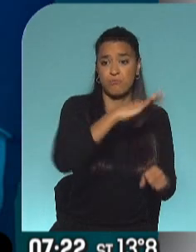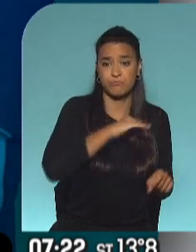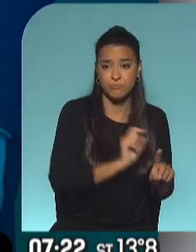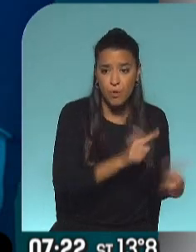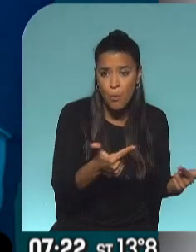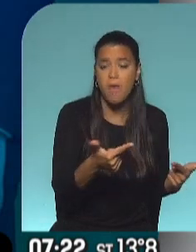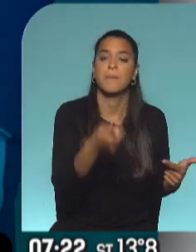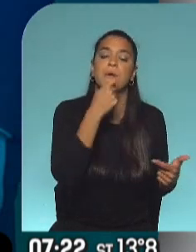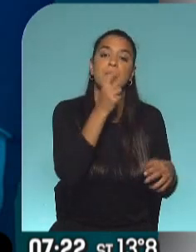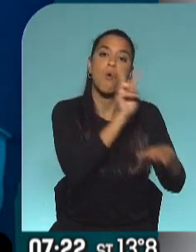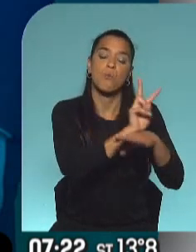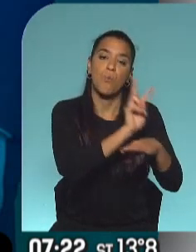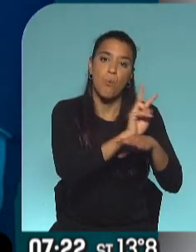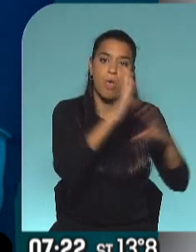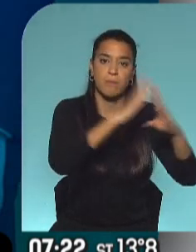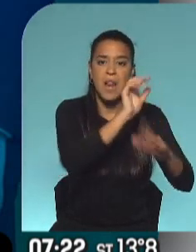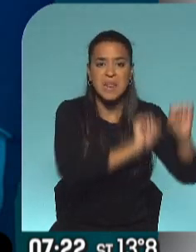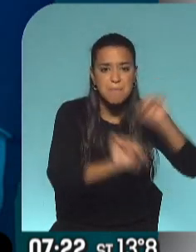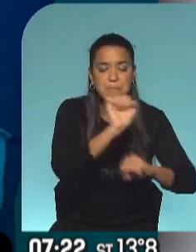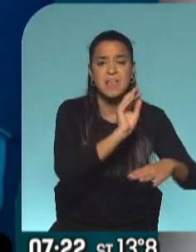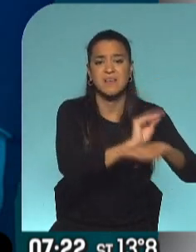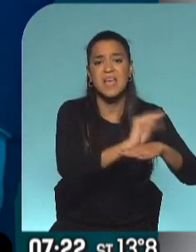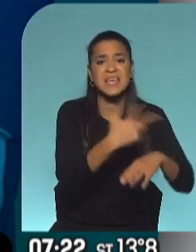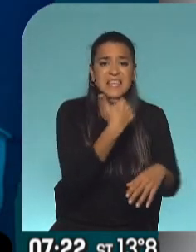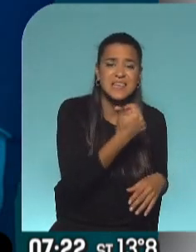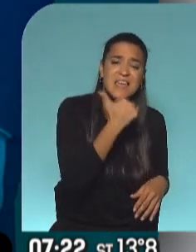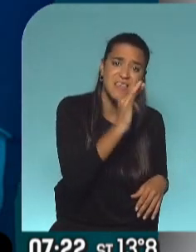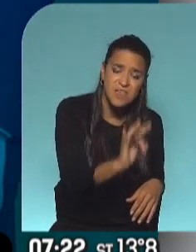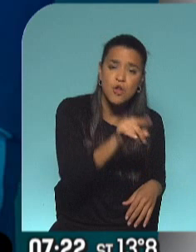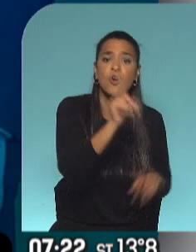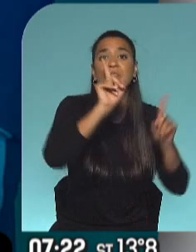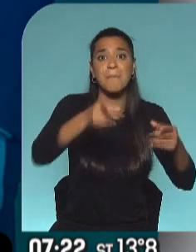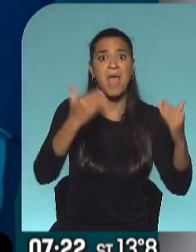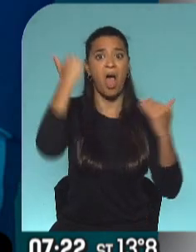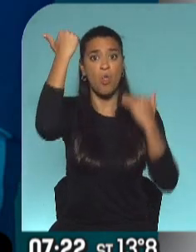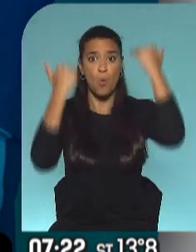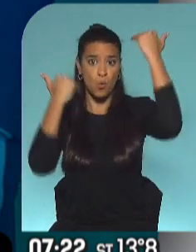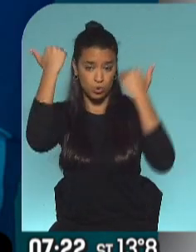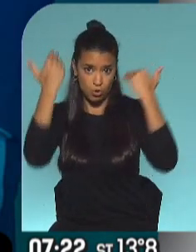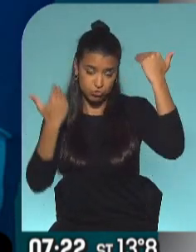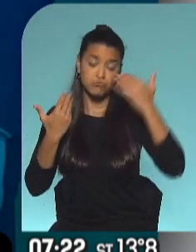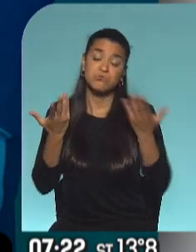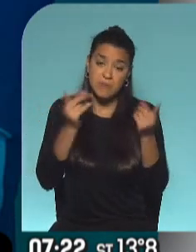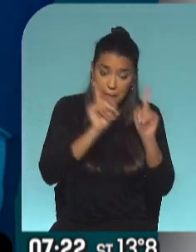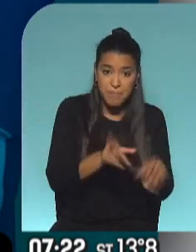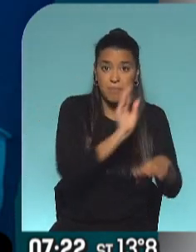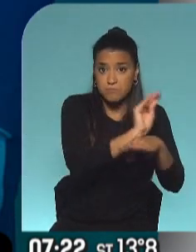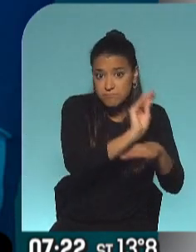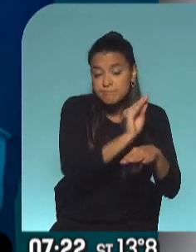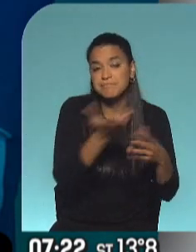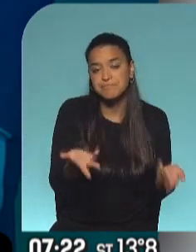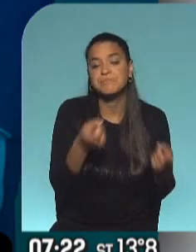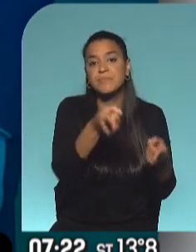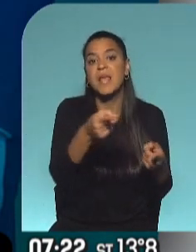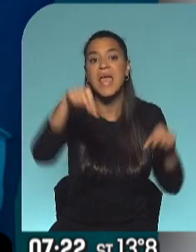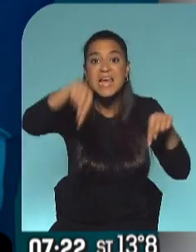al cuidado del hogar, limpieza, cuidado de hijos, de niños, Adultos también de mayores, como adultos decimos mayores, siempre. exactamente. Y el gobierno